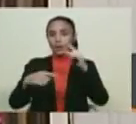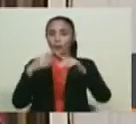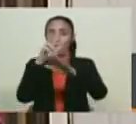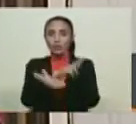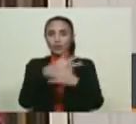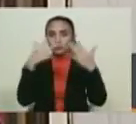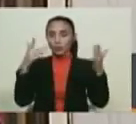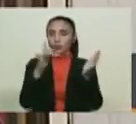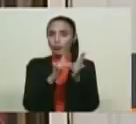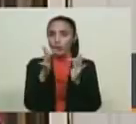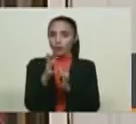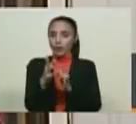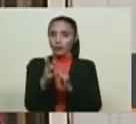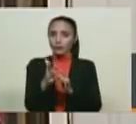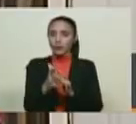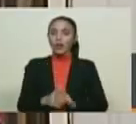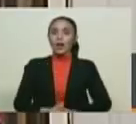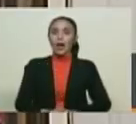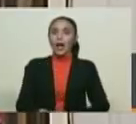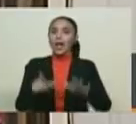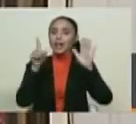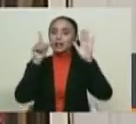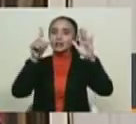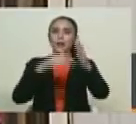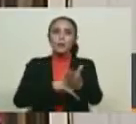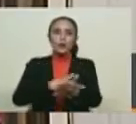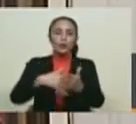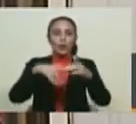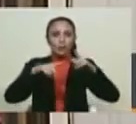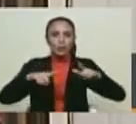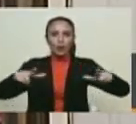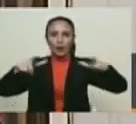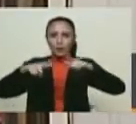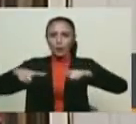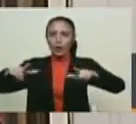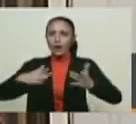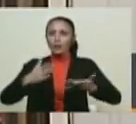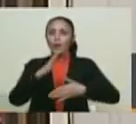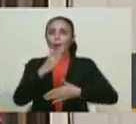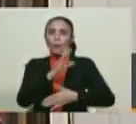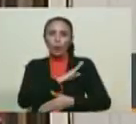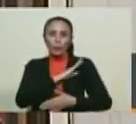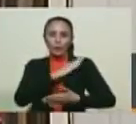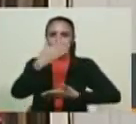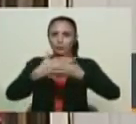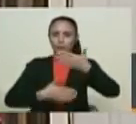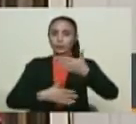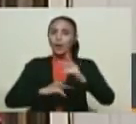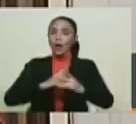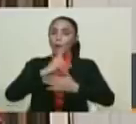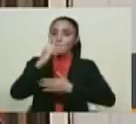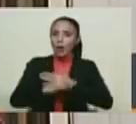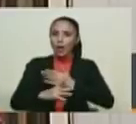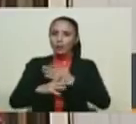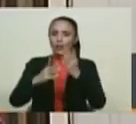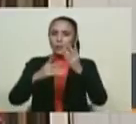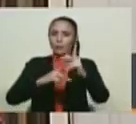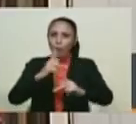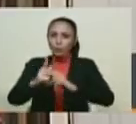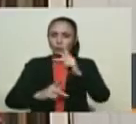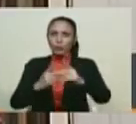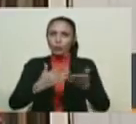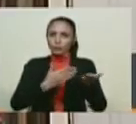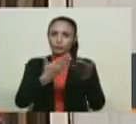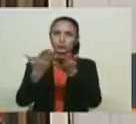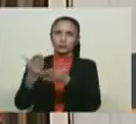abril llegamos a las 6 millones de hectáreas. Ya sueño con ese día para ir a un plan productivo de satisfacción de